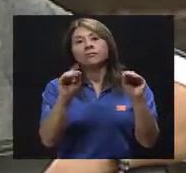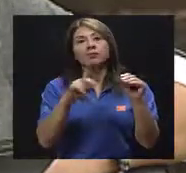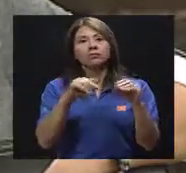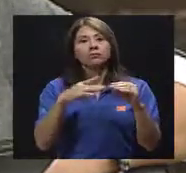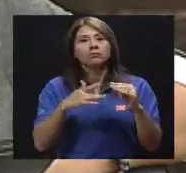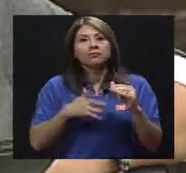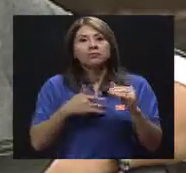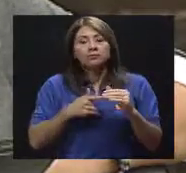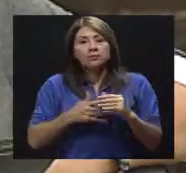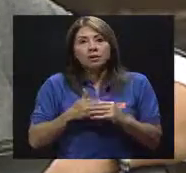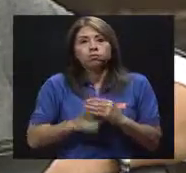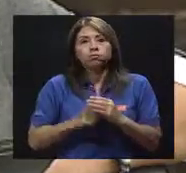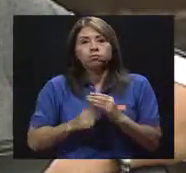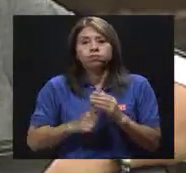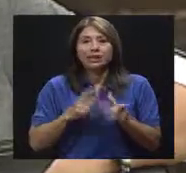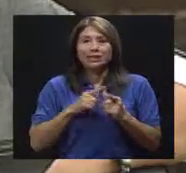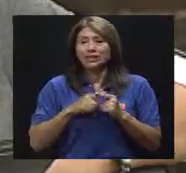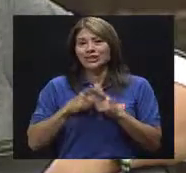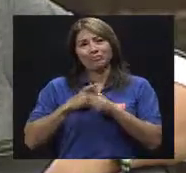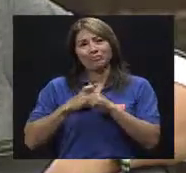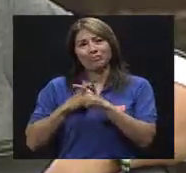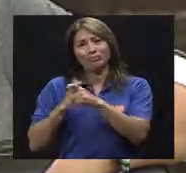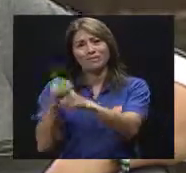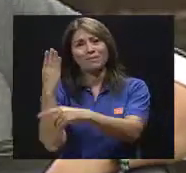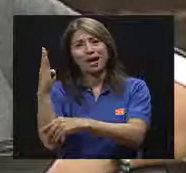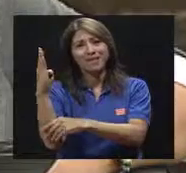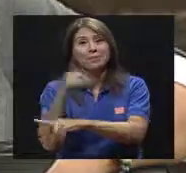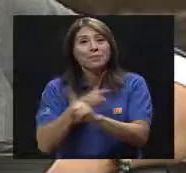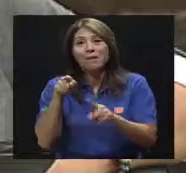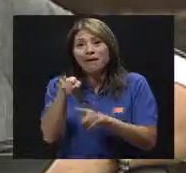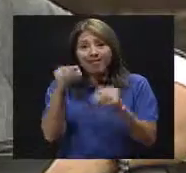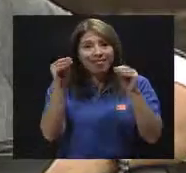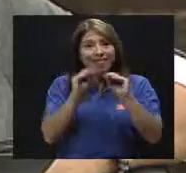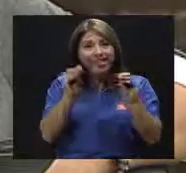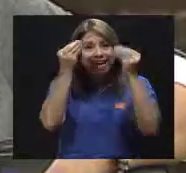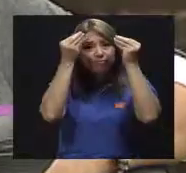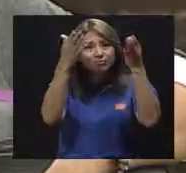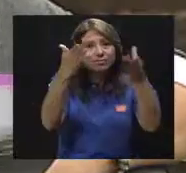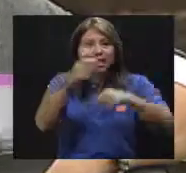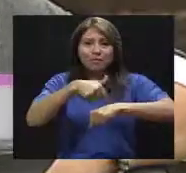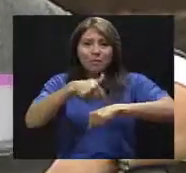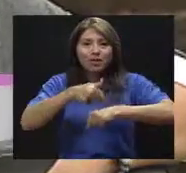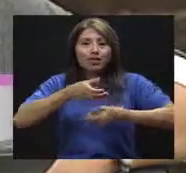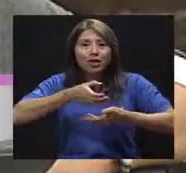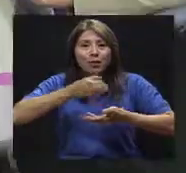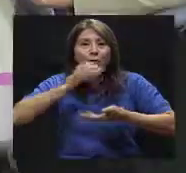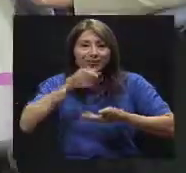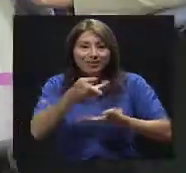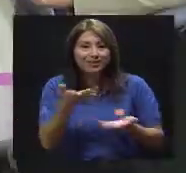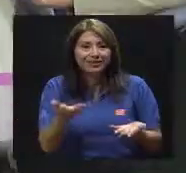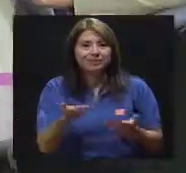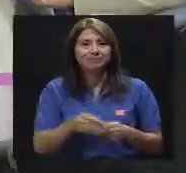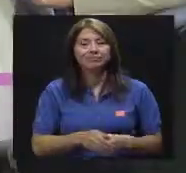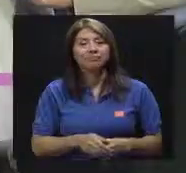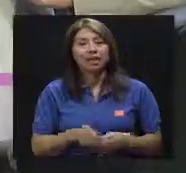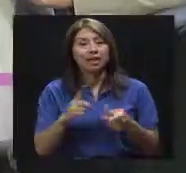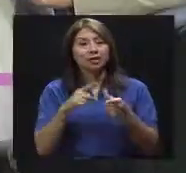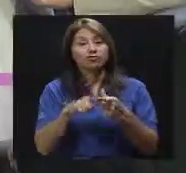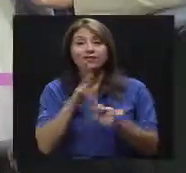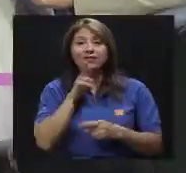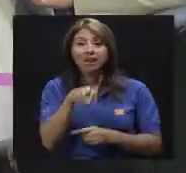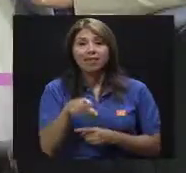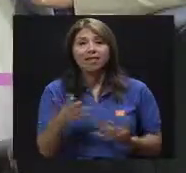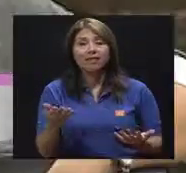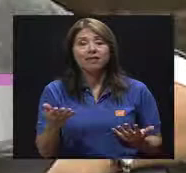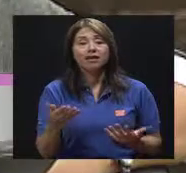el medicamento empieza a hacer efecto 6 u 8 horas después y nadie le dijo eso a la hora de tomar el medicamento o la planta medicinal.